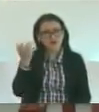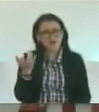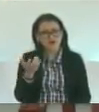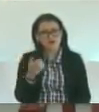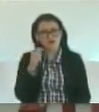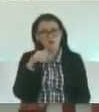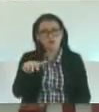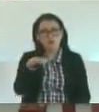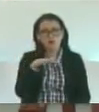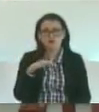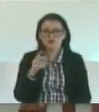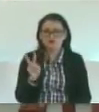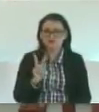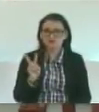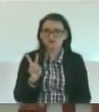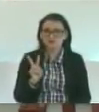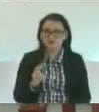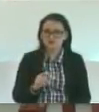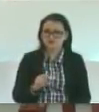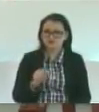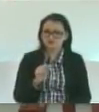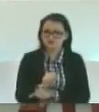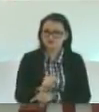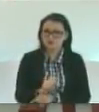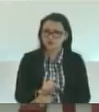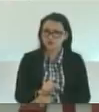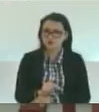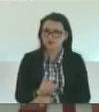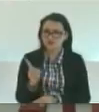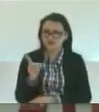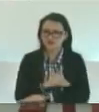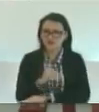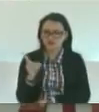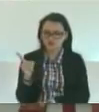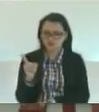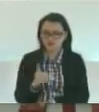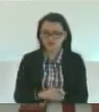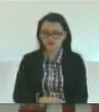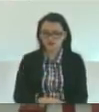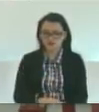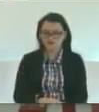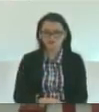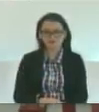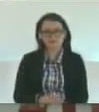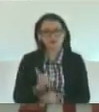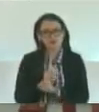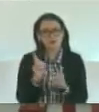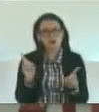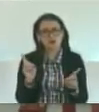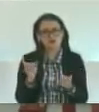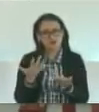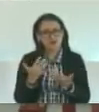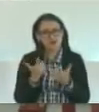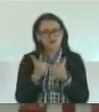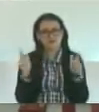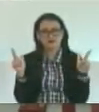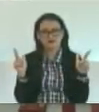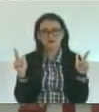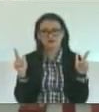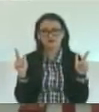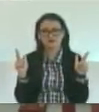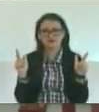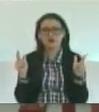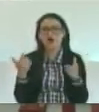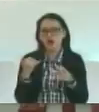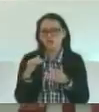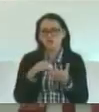de Venezuela. Que se nos diga que ustedes se cala una dictadura, que Venezuela es una dictadura. Venezuela es una democracia, plena libertad. Tenemos problemas como todos los